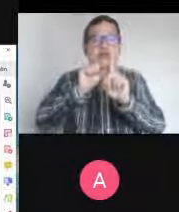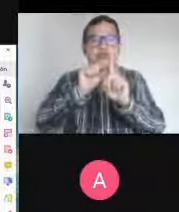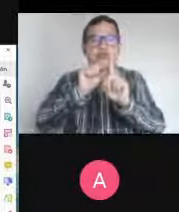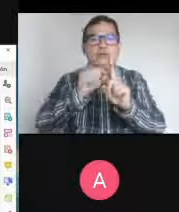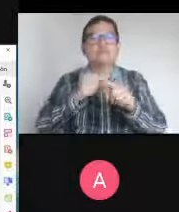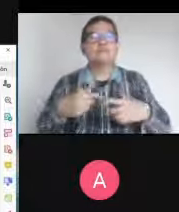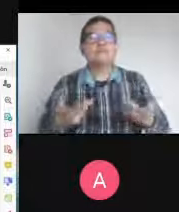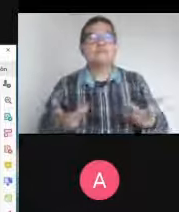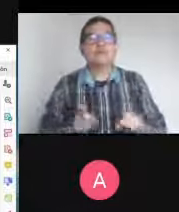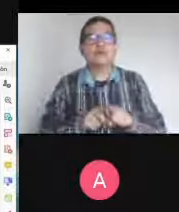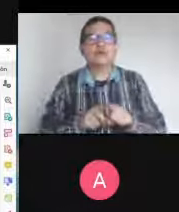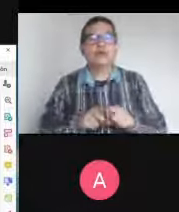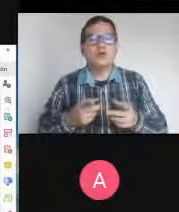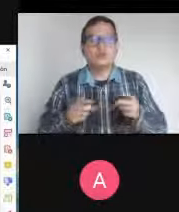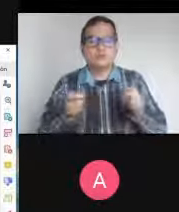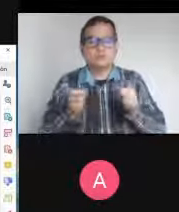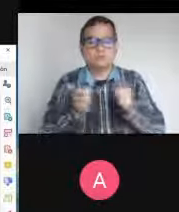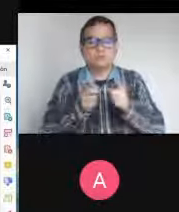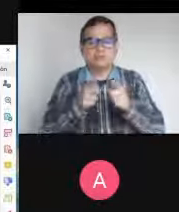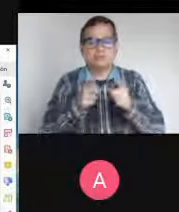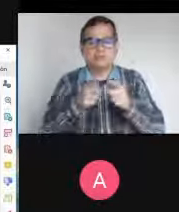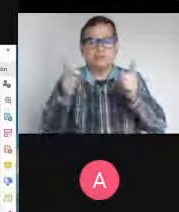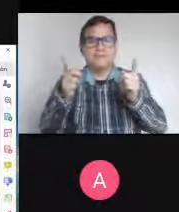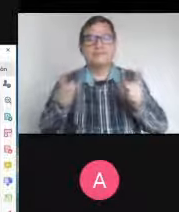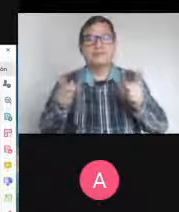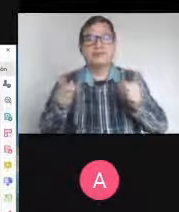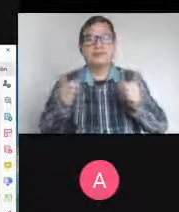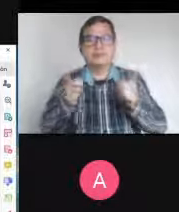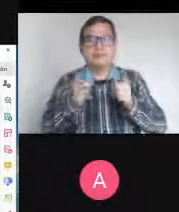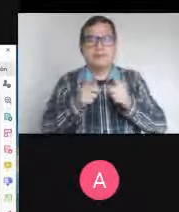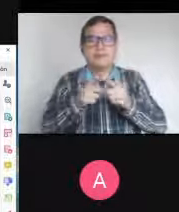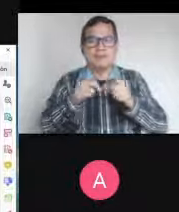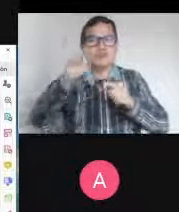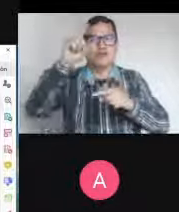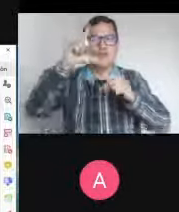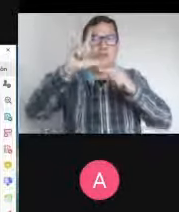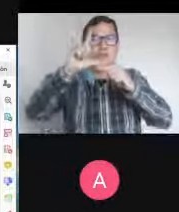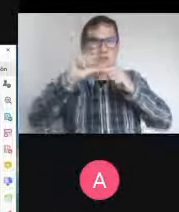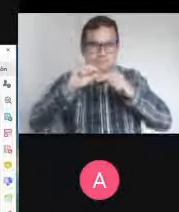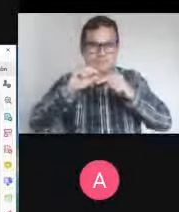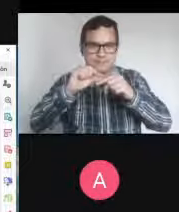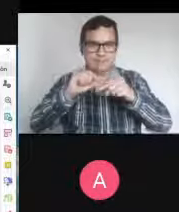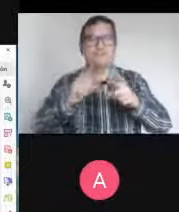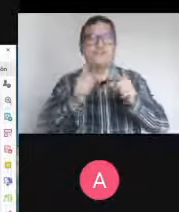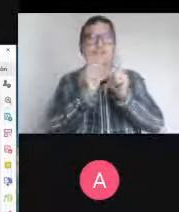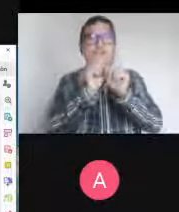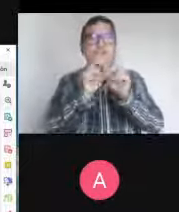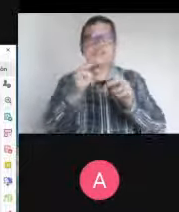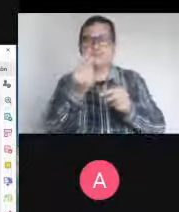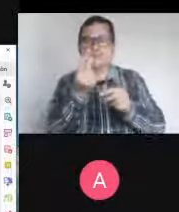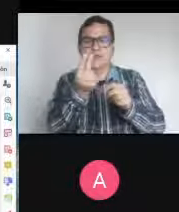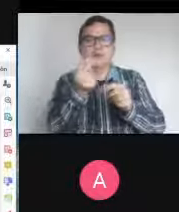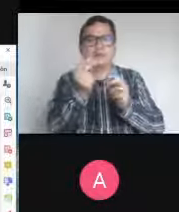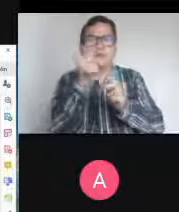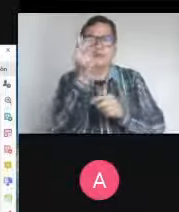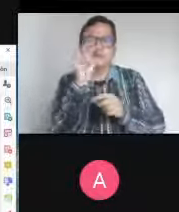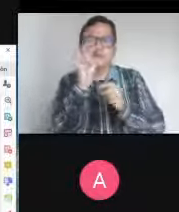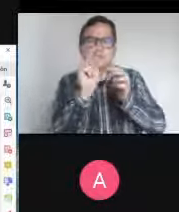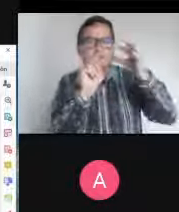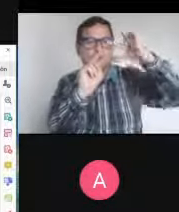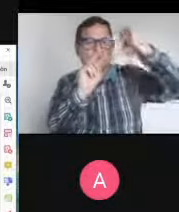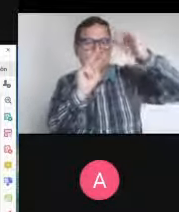corto entre sus pines para evitar accidentes. Pues el día de hoy pues vamos a trabajar con la parte de simulación, entonces pues no vamos a